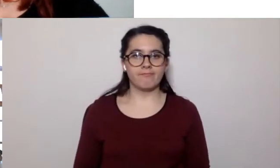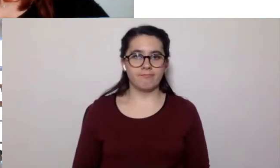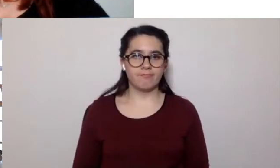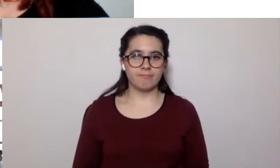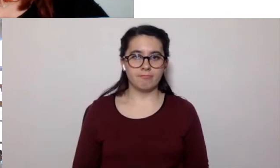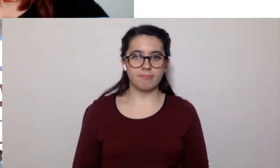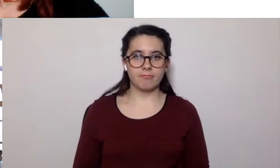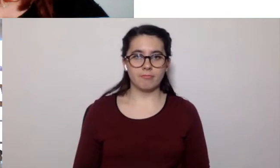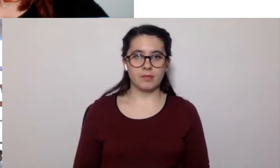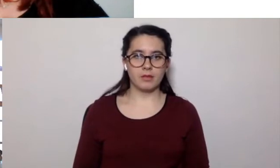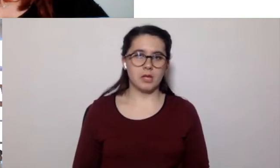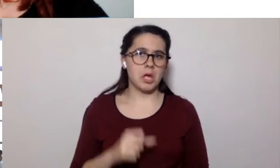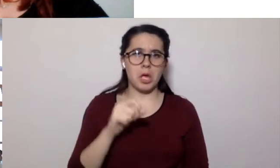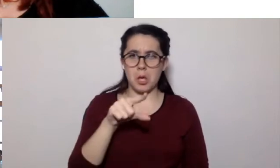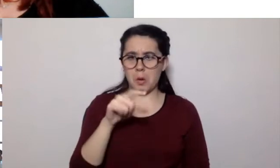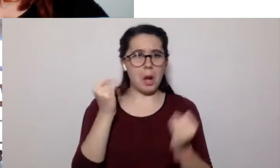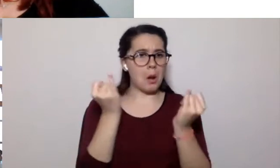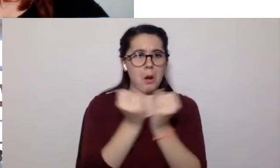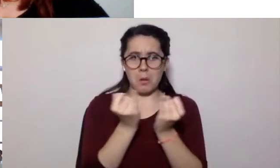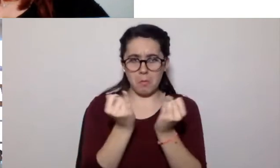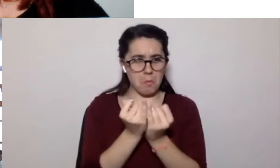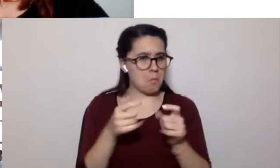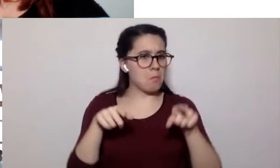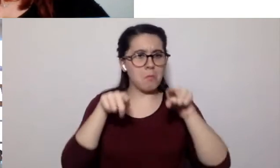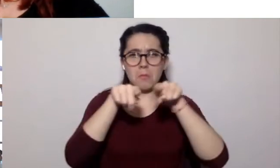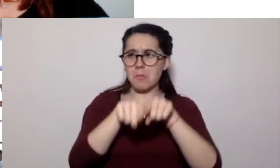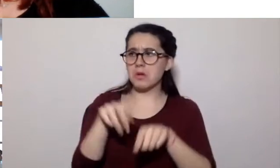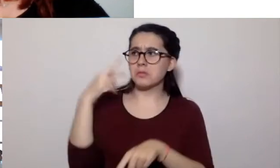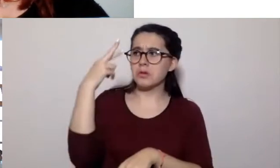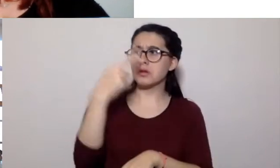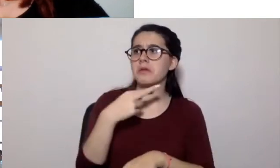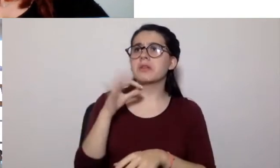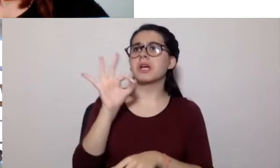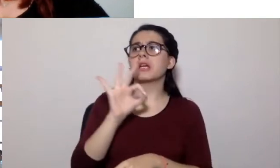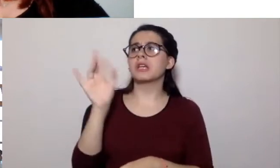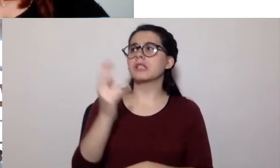aplicamos en otros momentos de nuestra vida, ¿no?